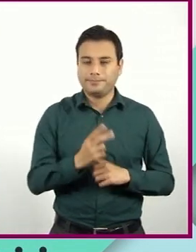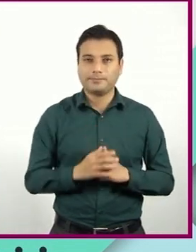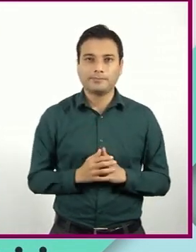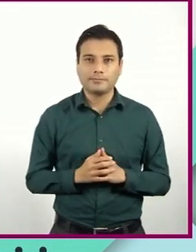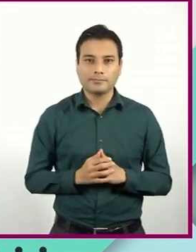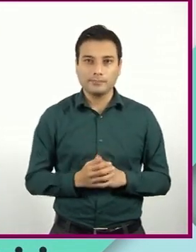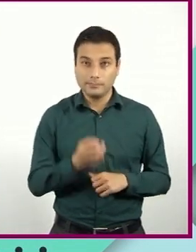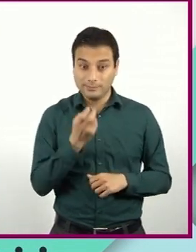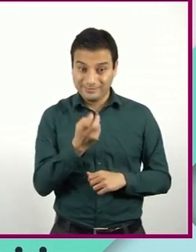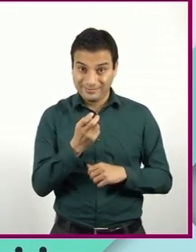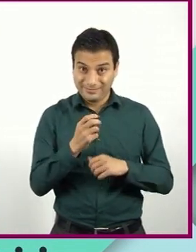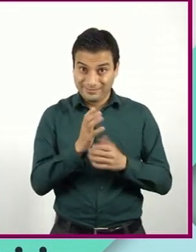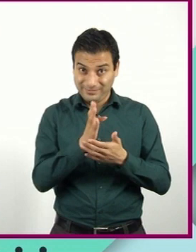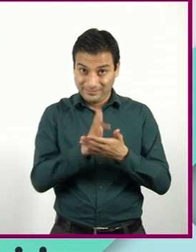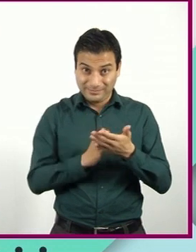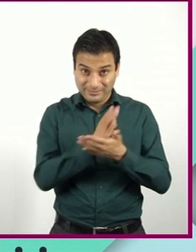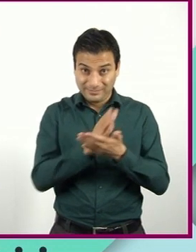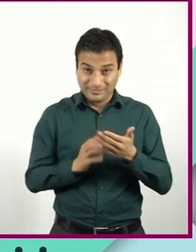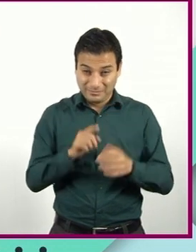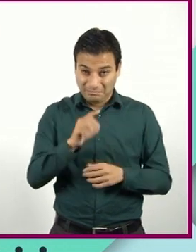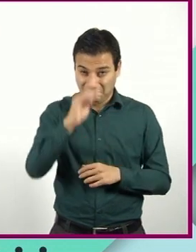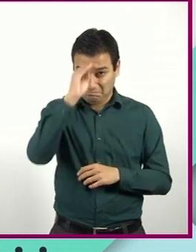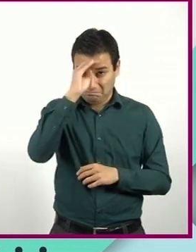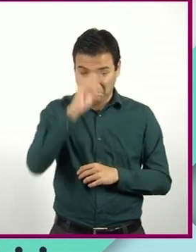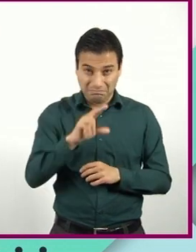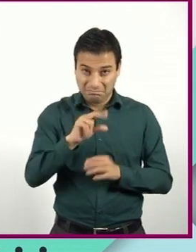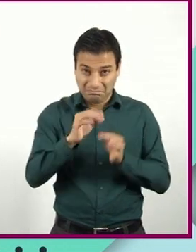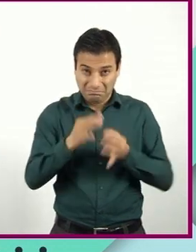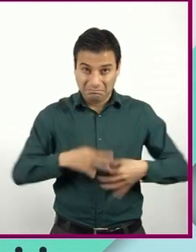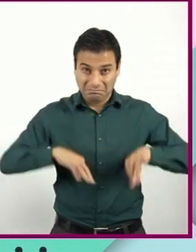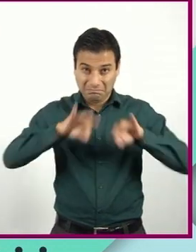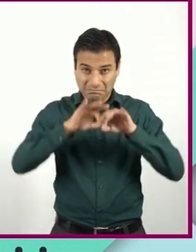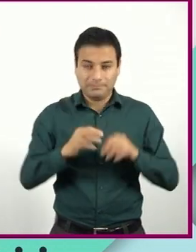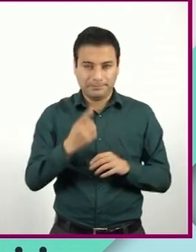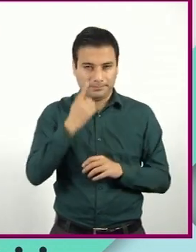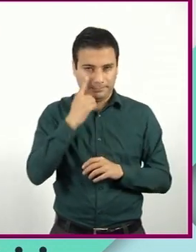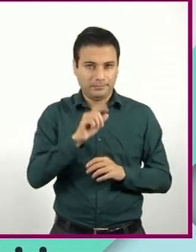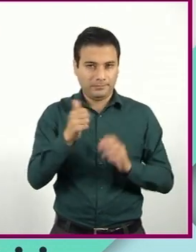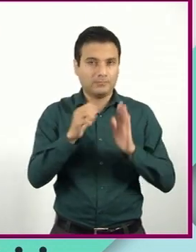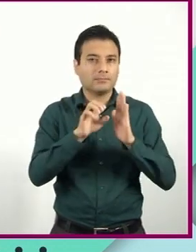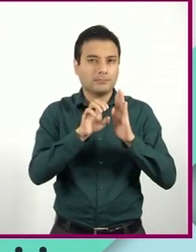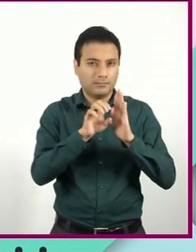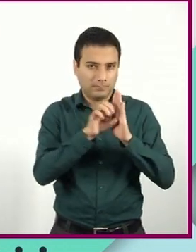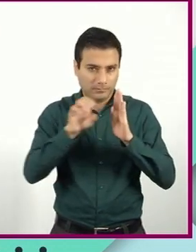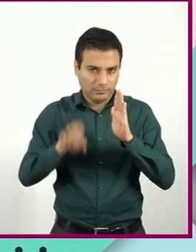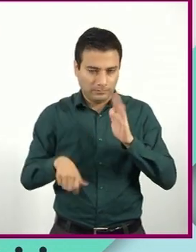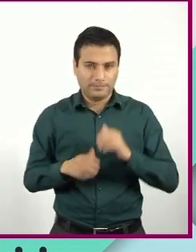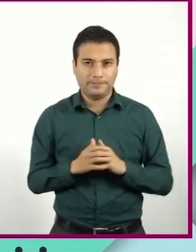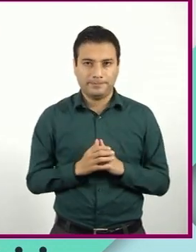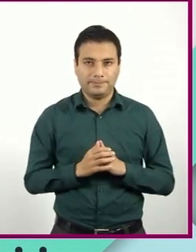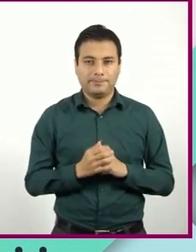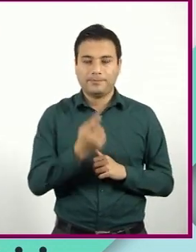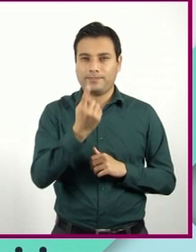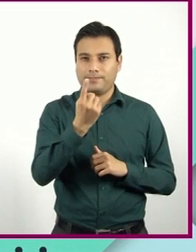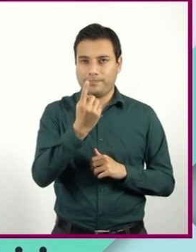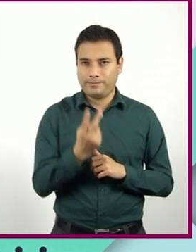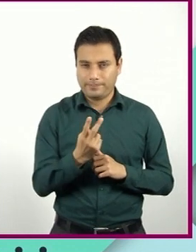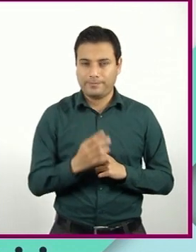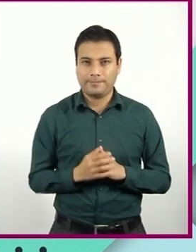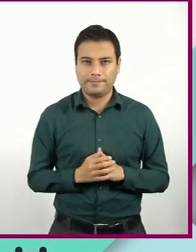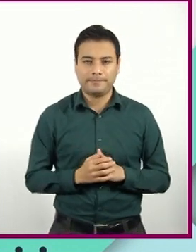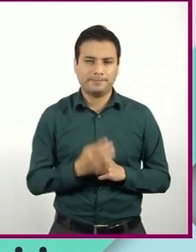esta fracción no les parece significativa, comprobemos con una fracción equivalente a 1/2, que es igual a